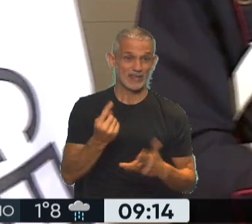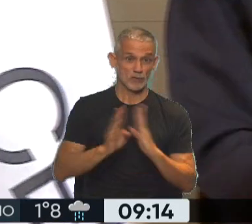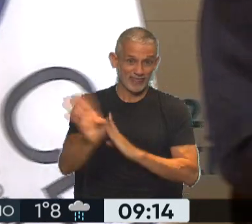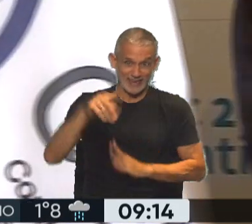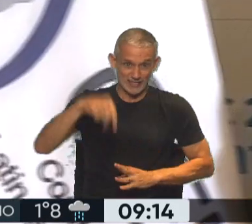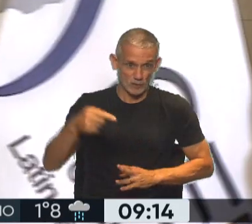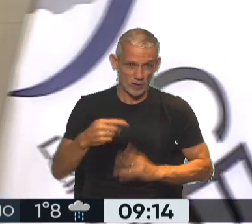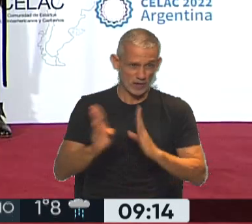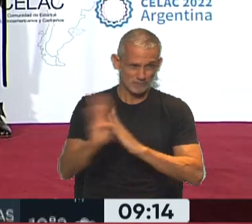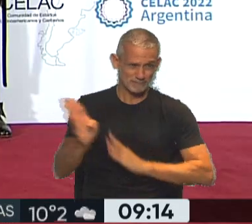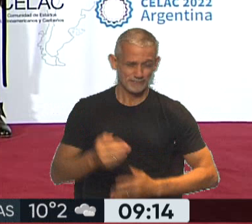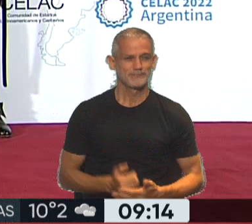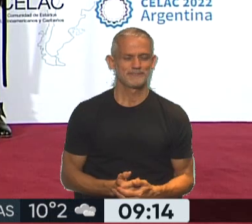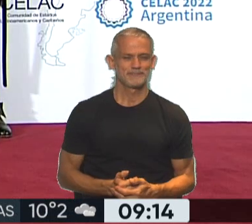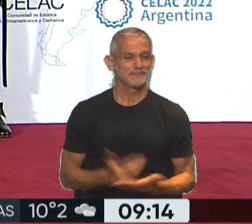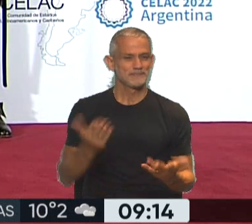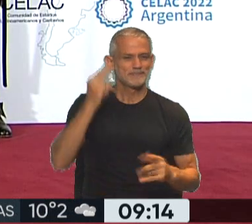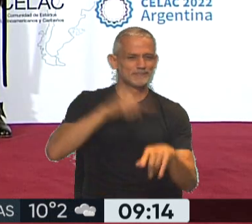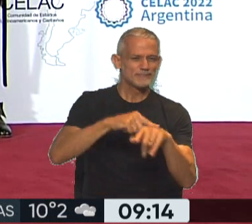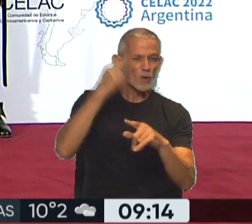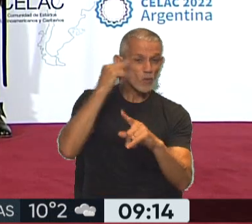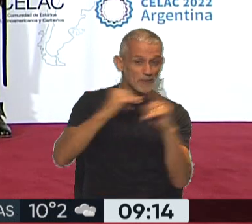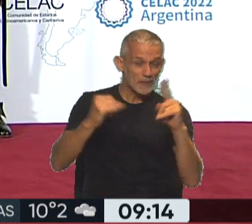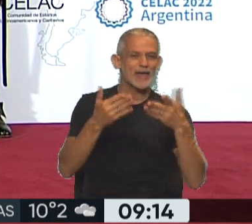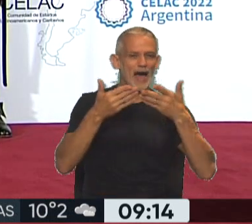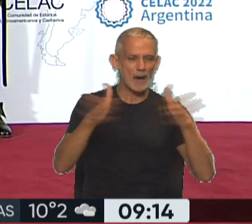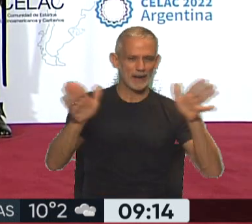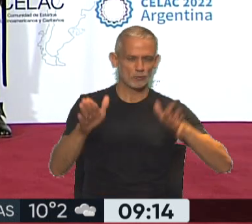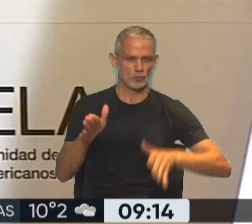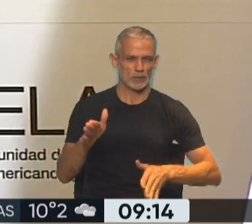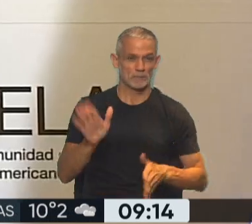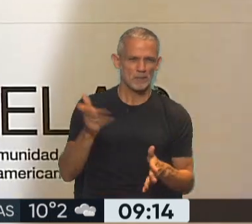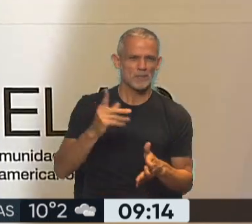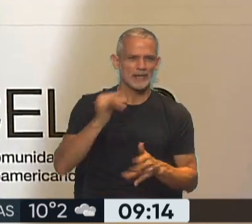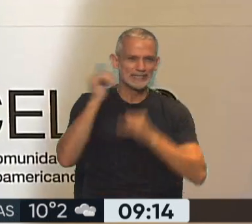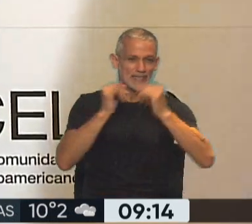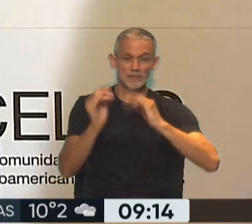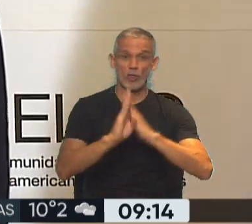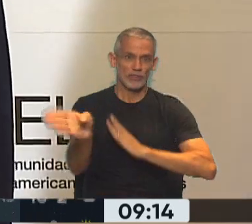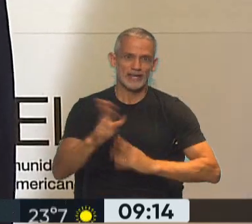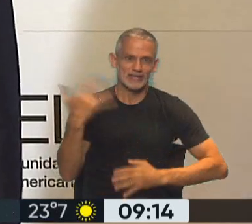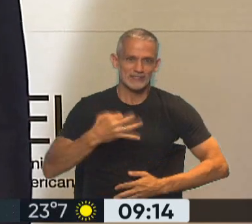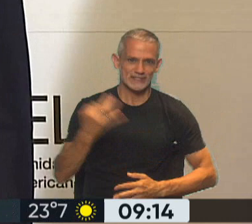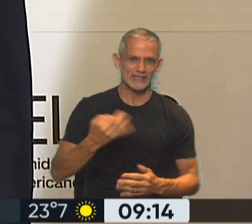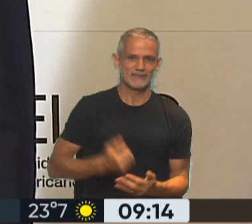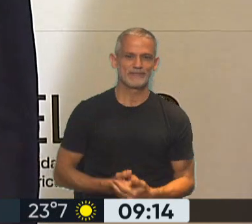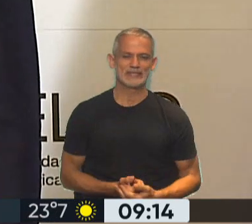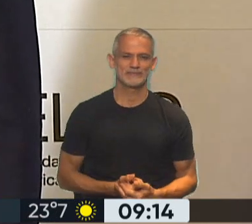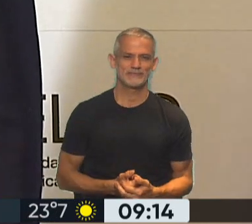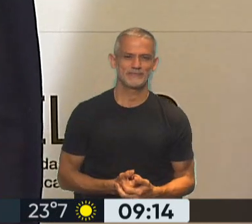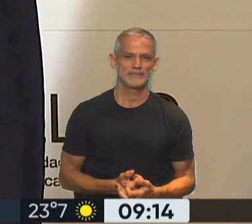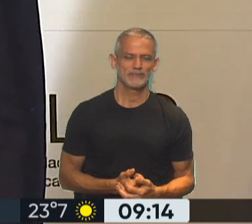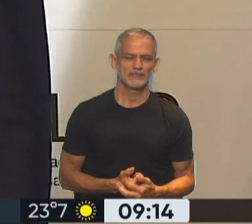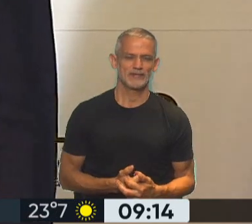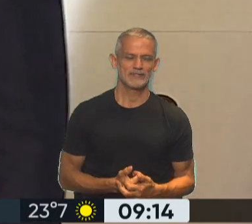siguiendo minuto a minuto todo lo que sucede nueve y media va a ser la la apertura eso tendremos transmisión en vivo seguramente de eso de ese momento después